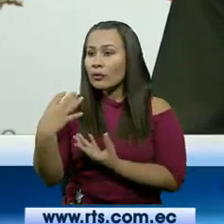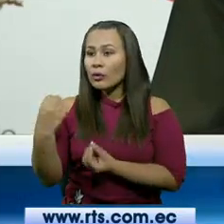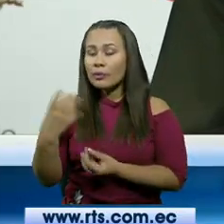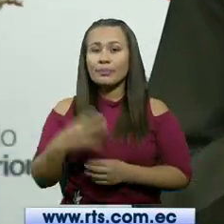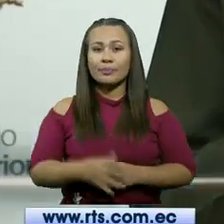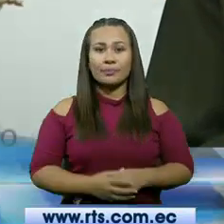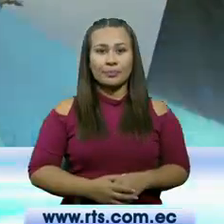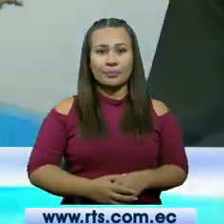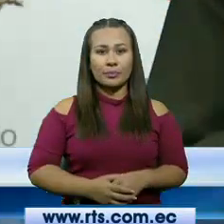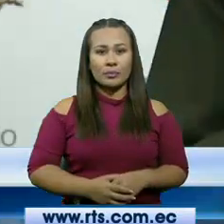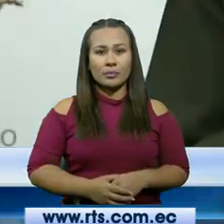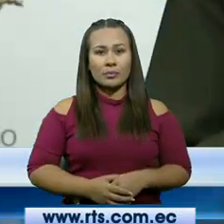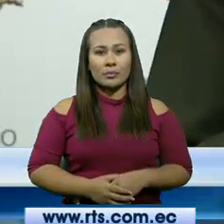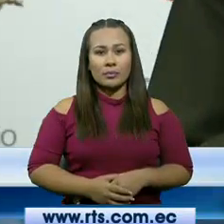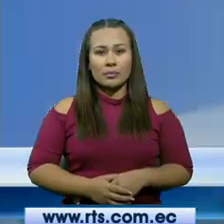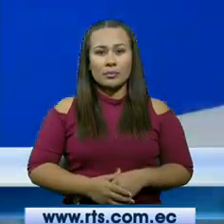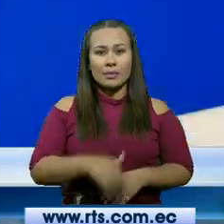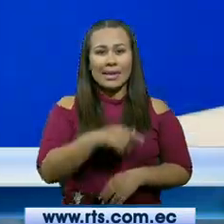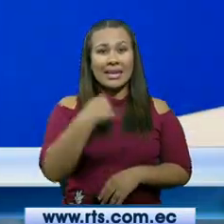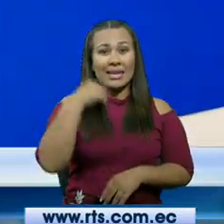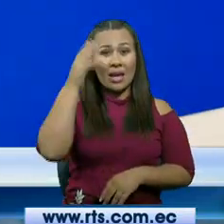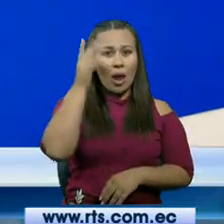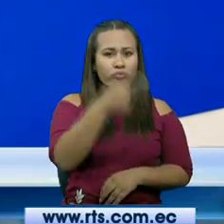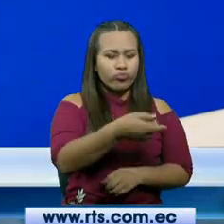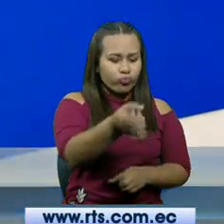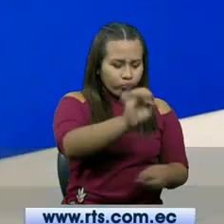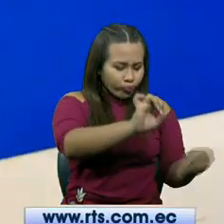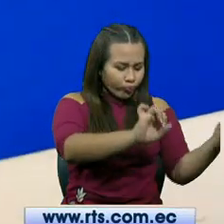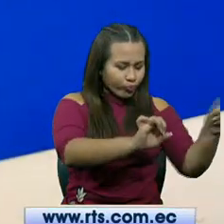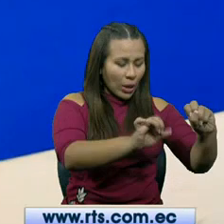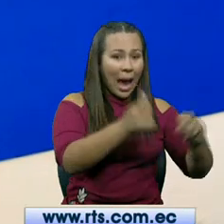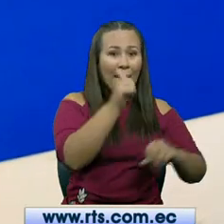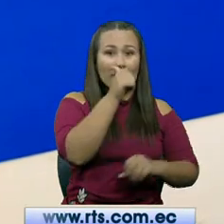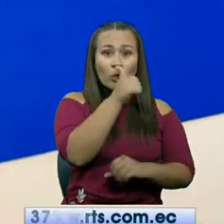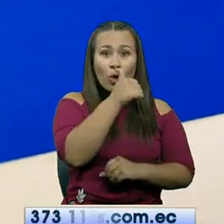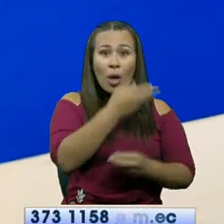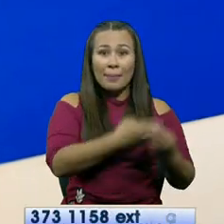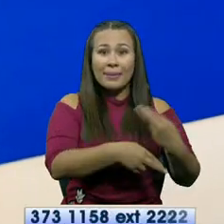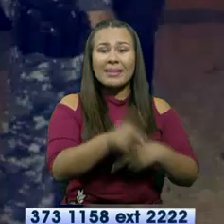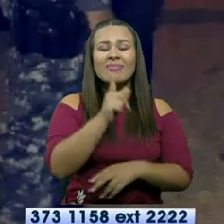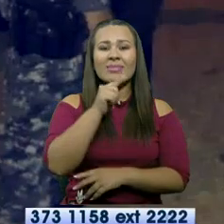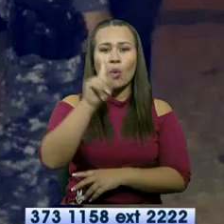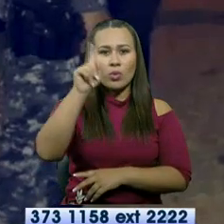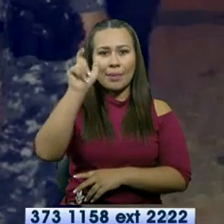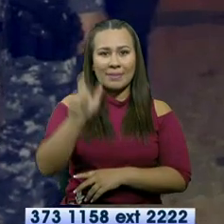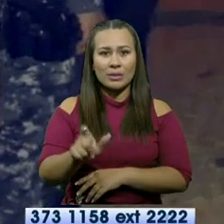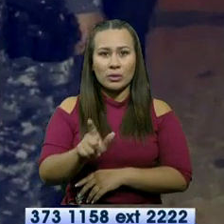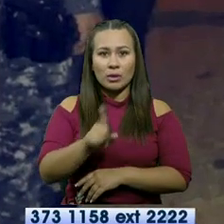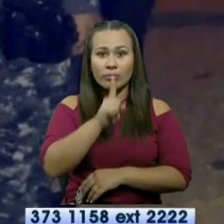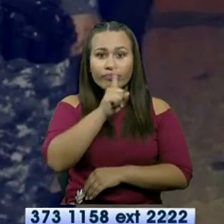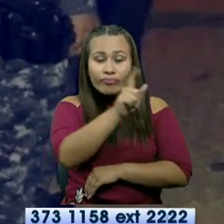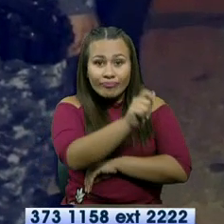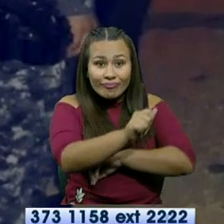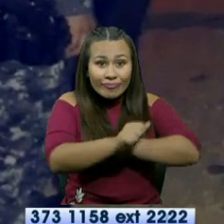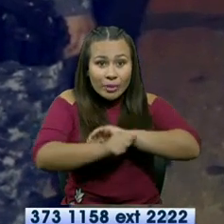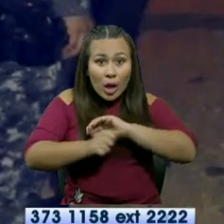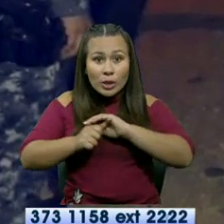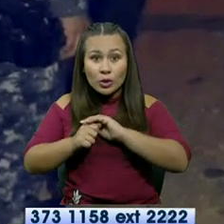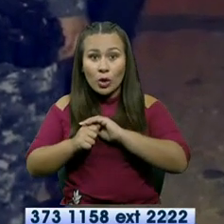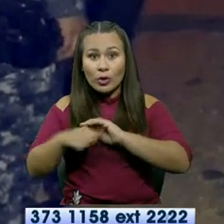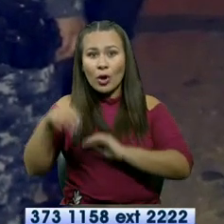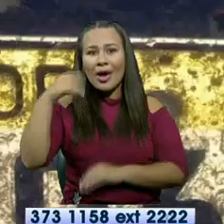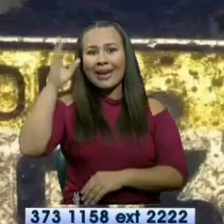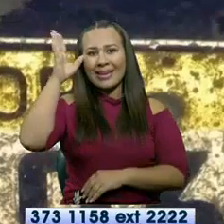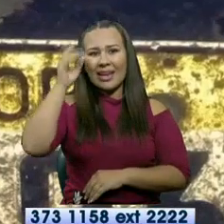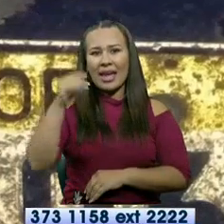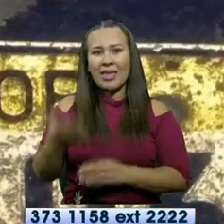sobre un posible laboratorio. ¿Quién sería el líder del grupo residual alias Guacho? Logró ponerse a buen recaudo, presumen que